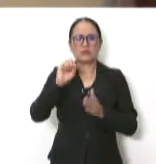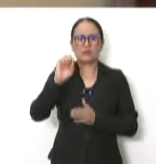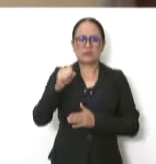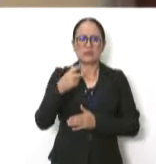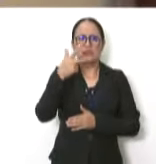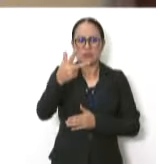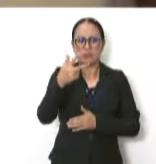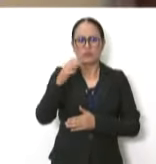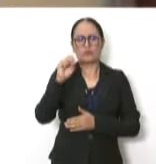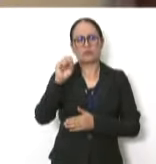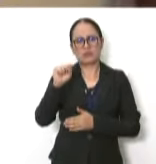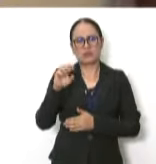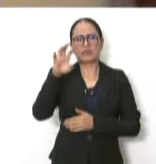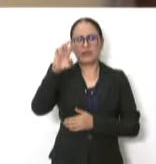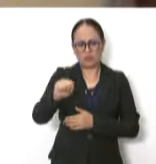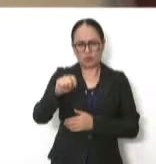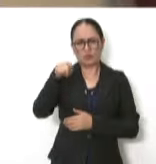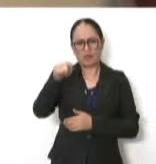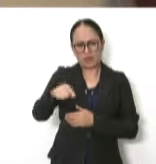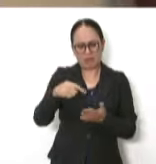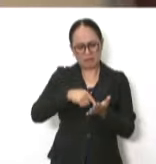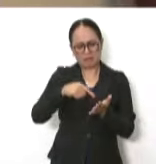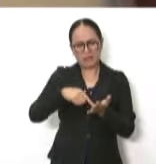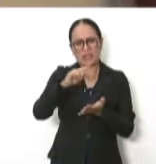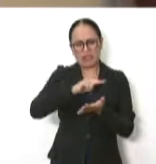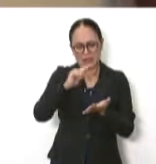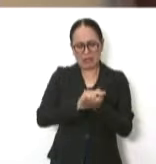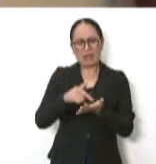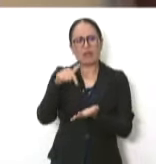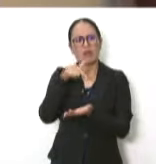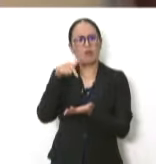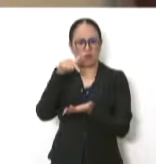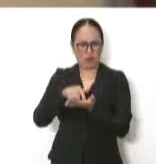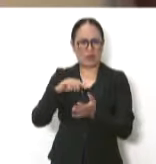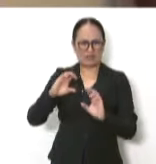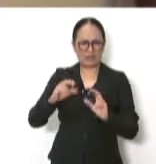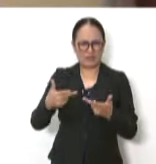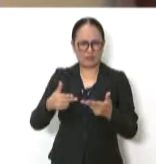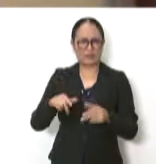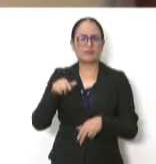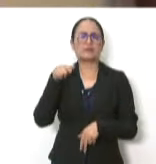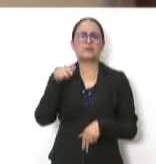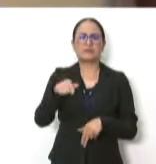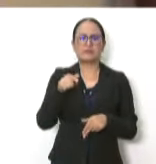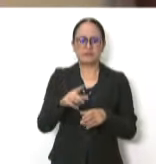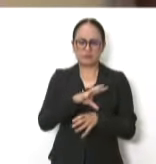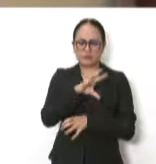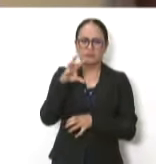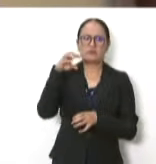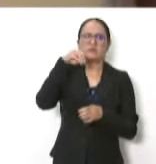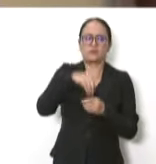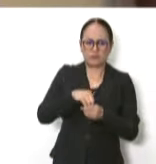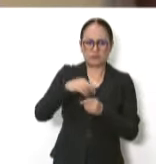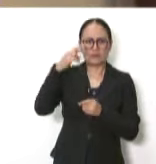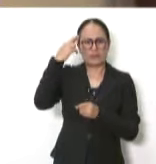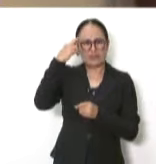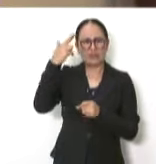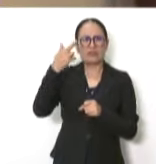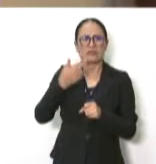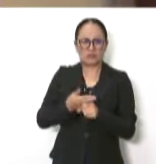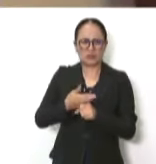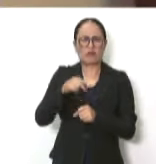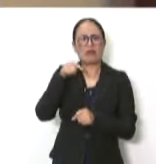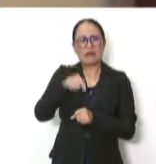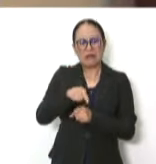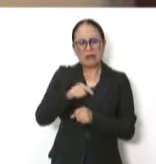68 y 69 de la referida ley local, y en los que se incorpora al rector de la Universidad